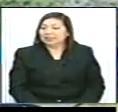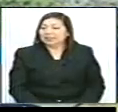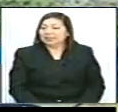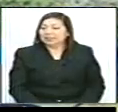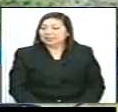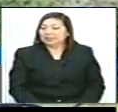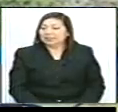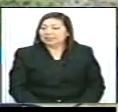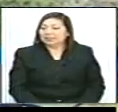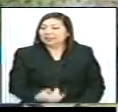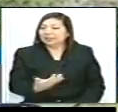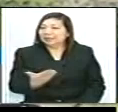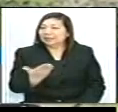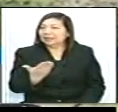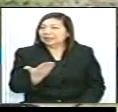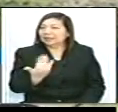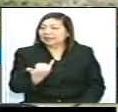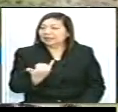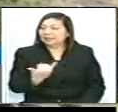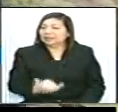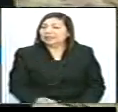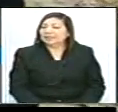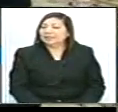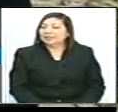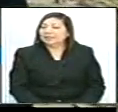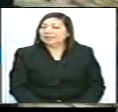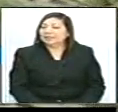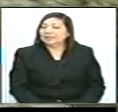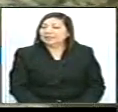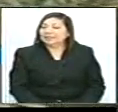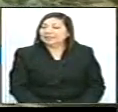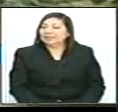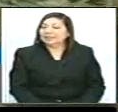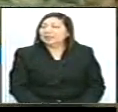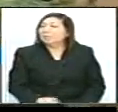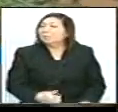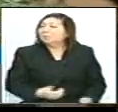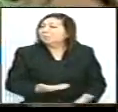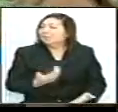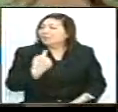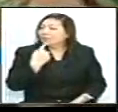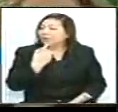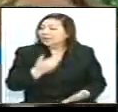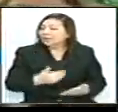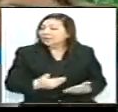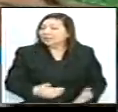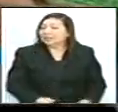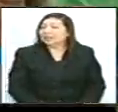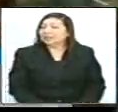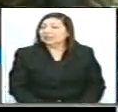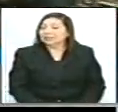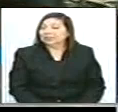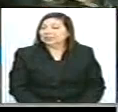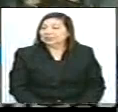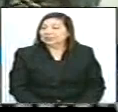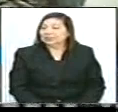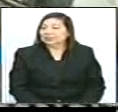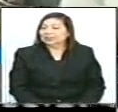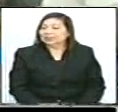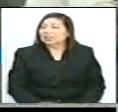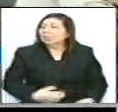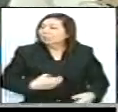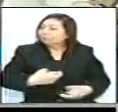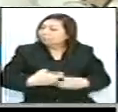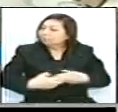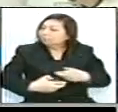Yo saludo esta iniciativa, señora presidenta, por lo cual tenemos un